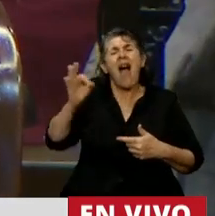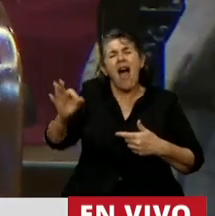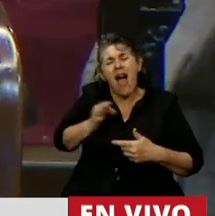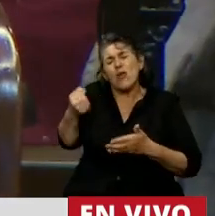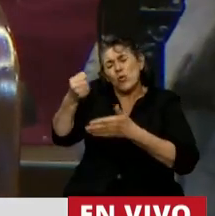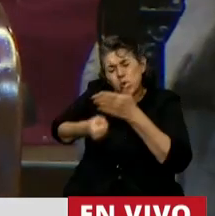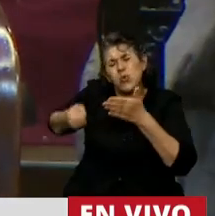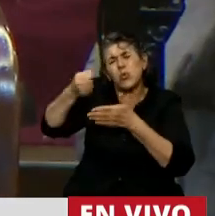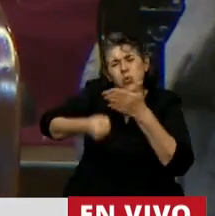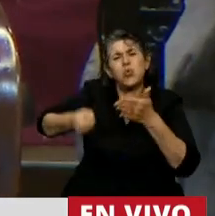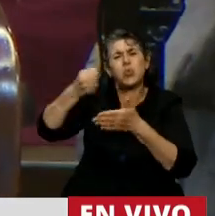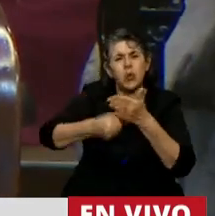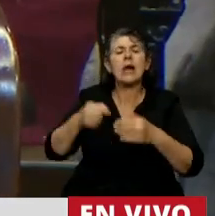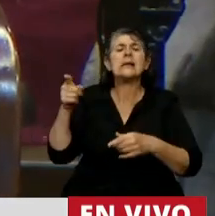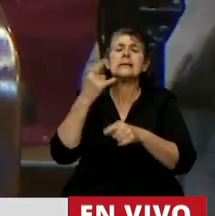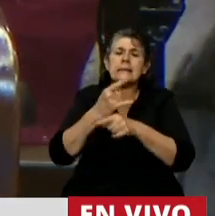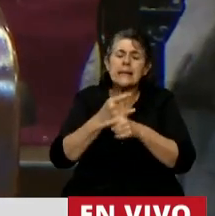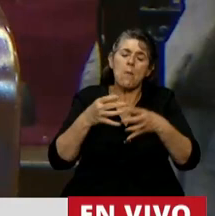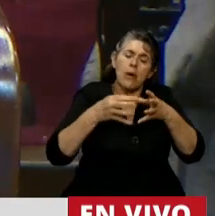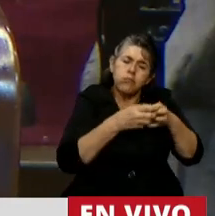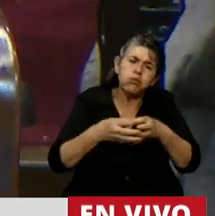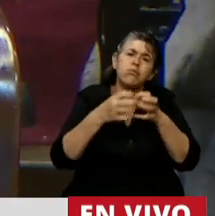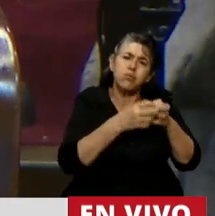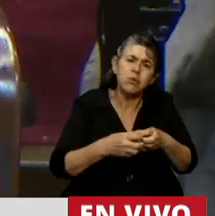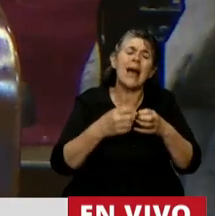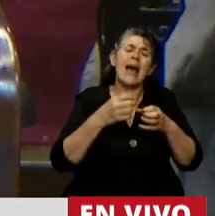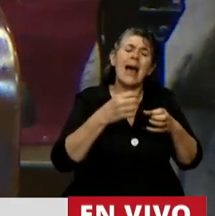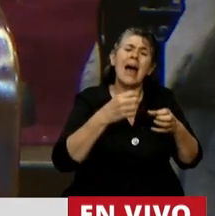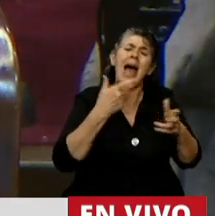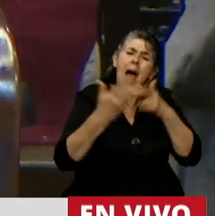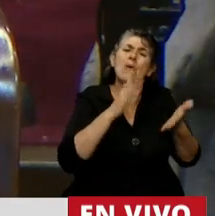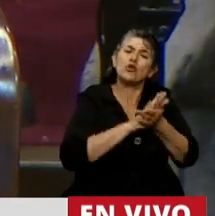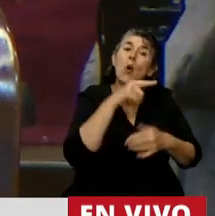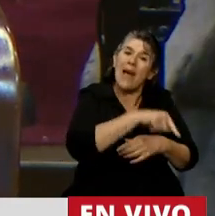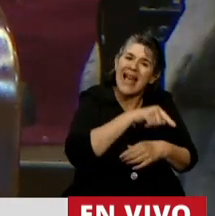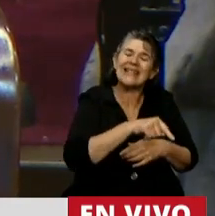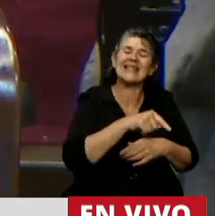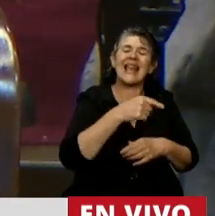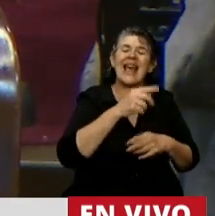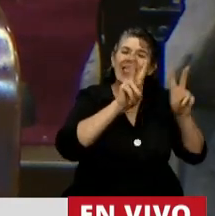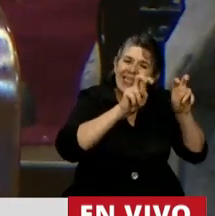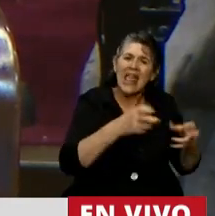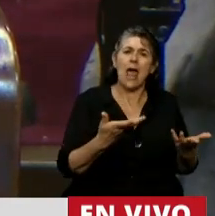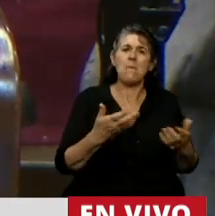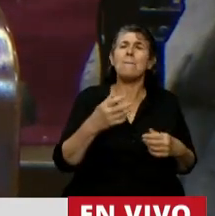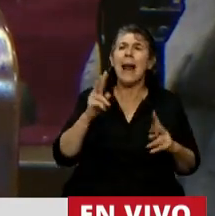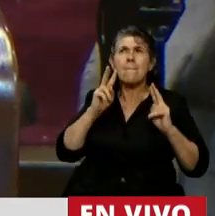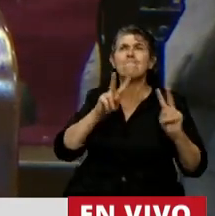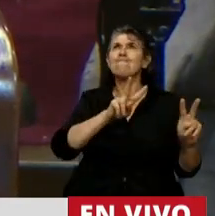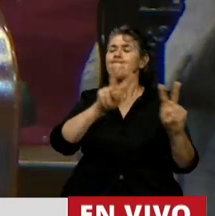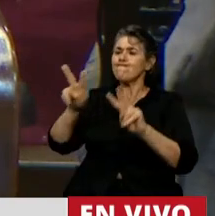esta problemática a cada comité de toda la Argentina para que se trate, para que veamos la realidad, para que la